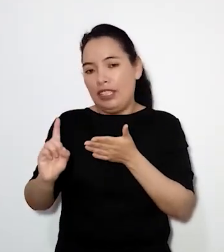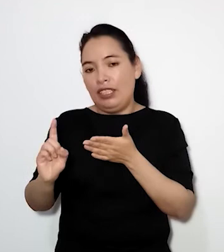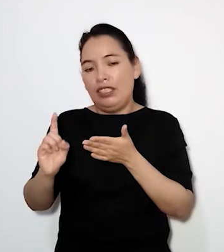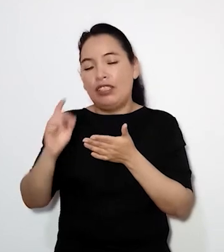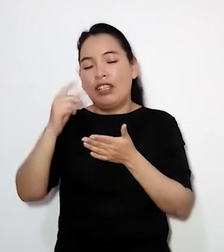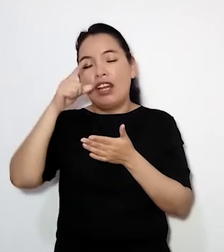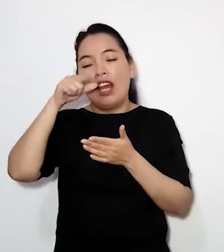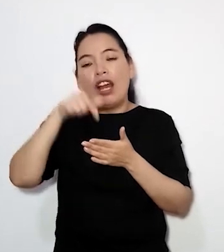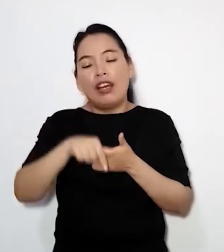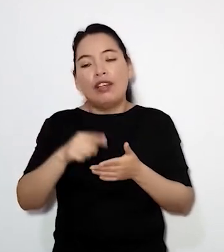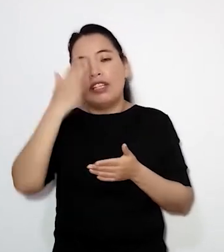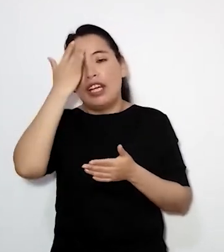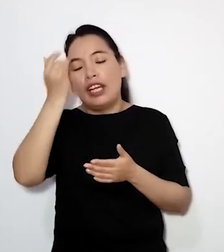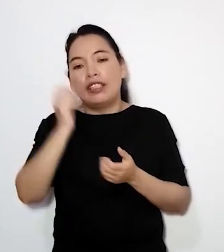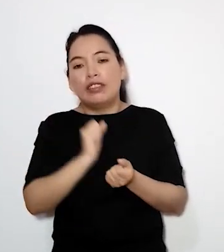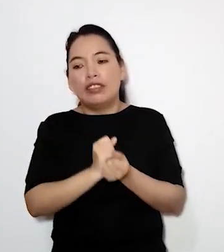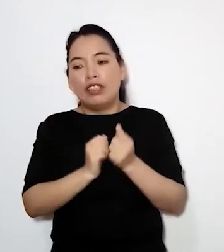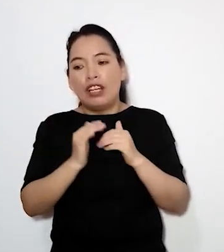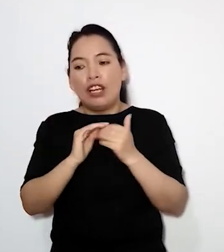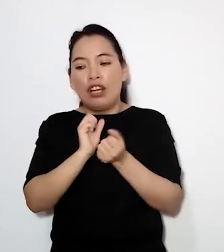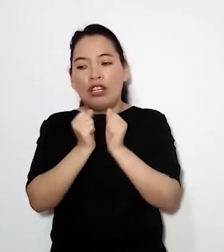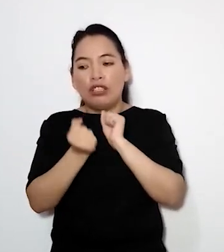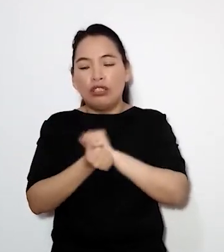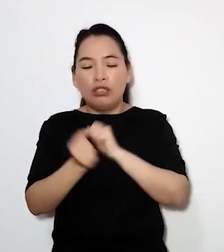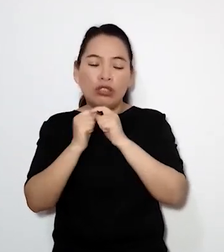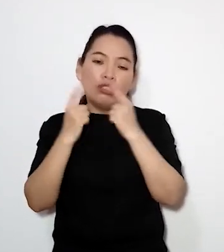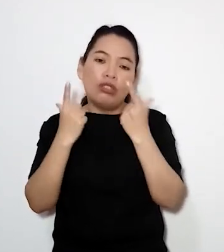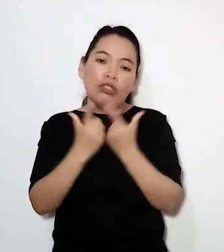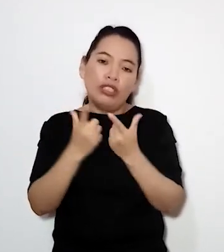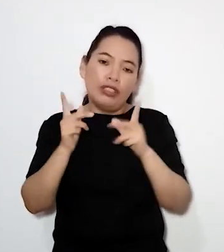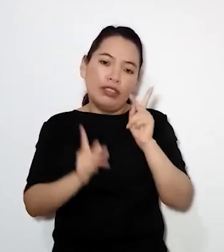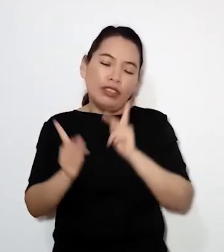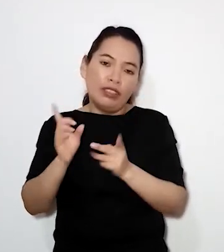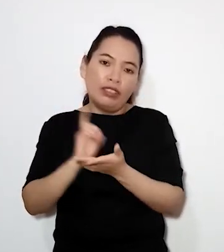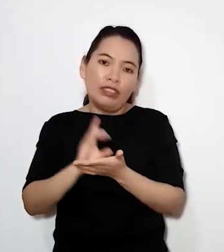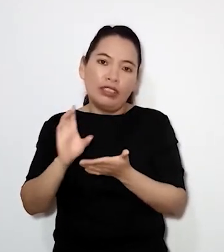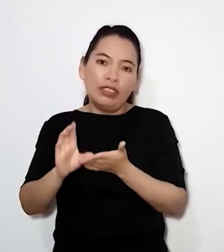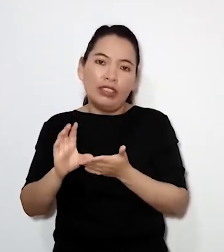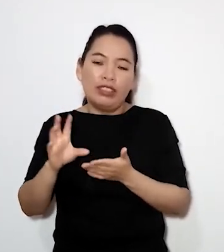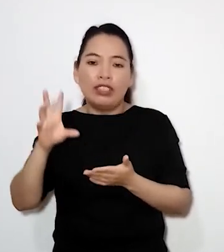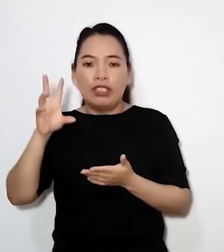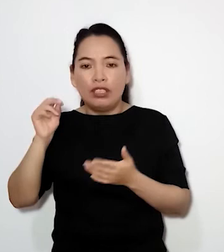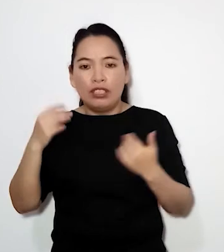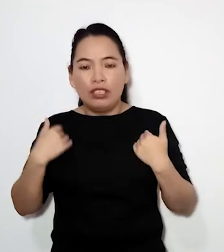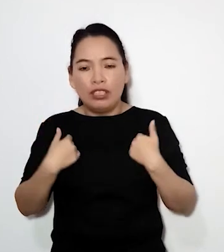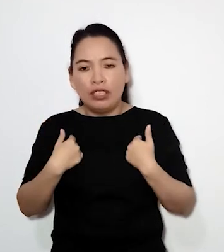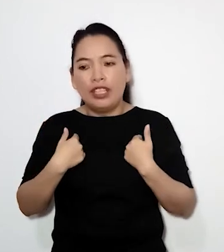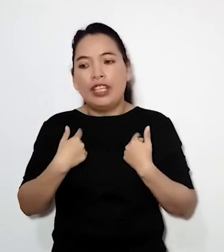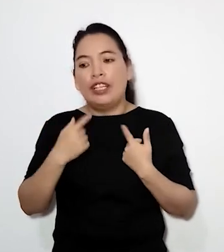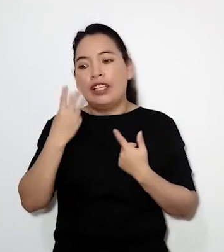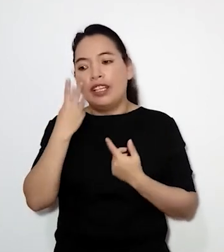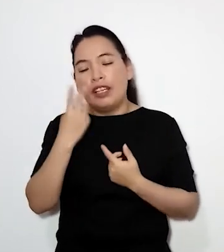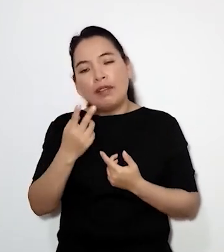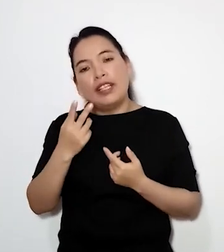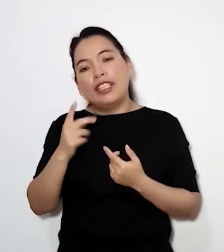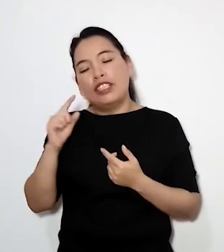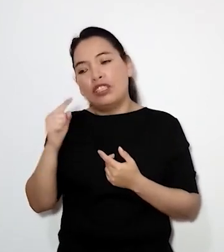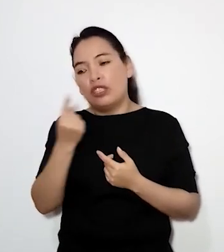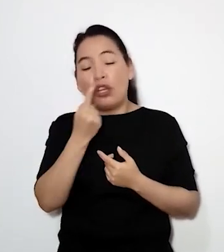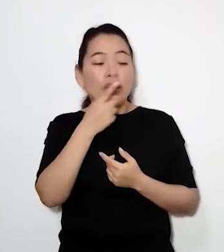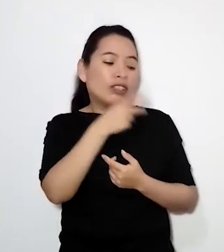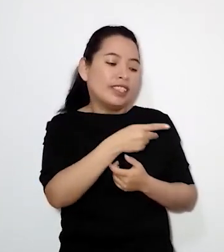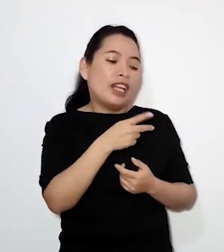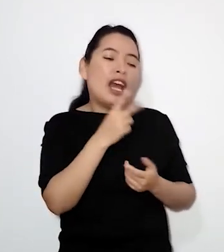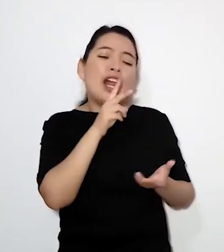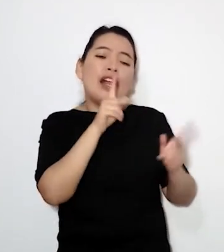con discapacidad no debe ser como sujetos y sujetos de caridad, de